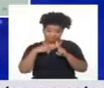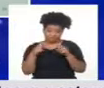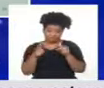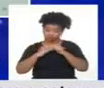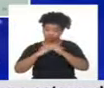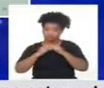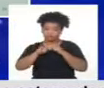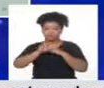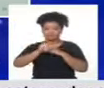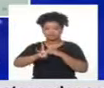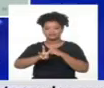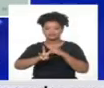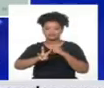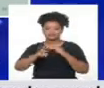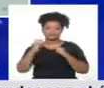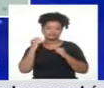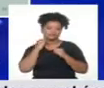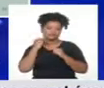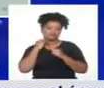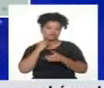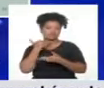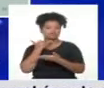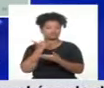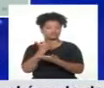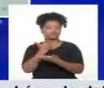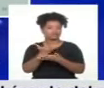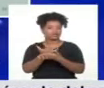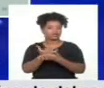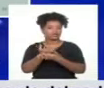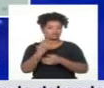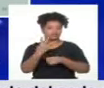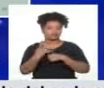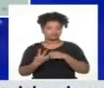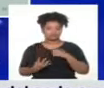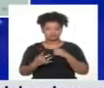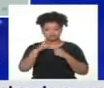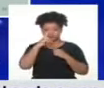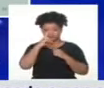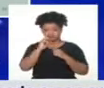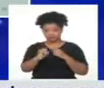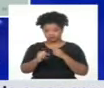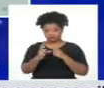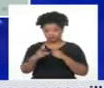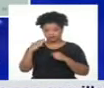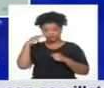Manzanillo y Yara con 4 cada uno, Iguaní con 3 y Guisa 1.